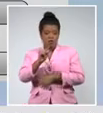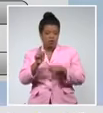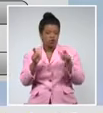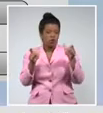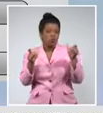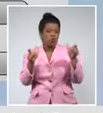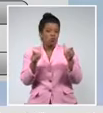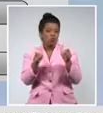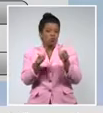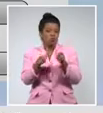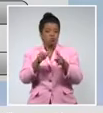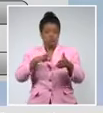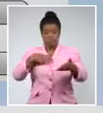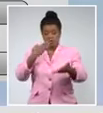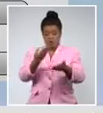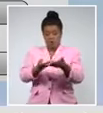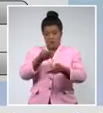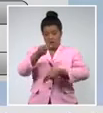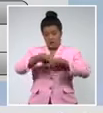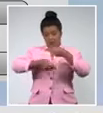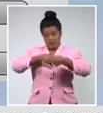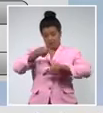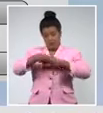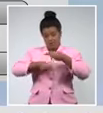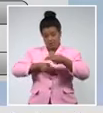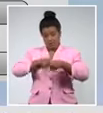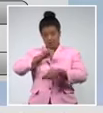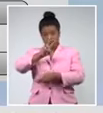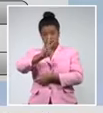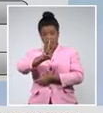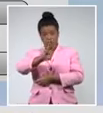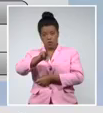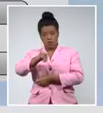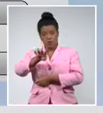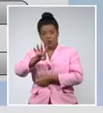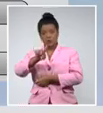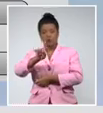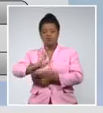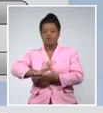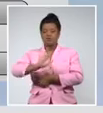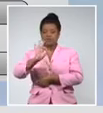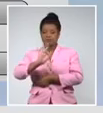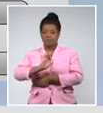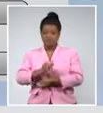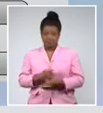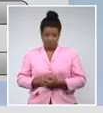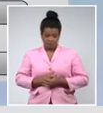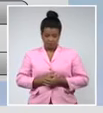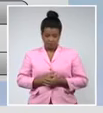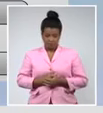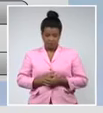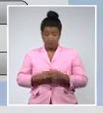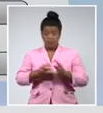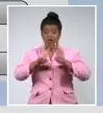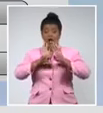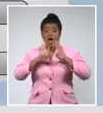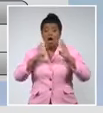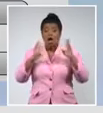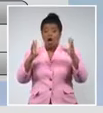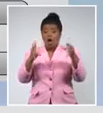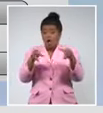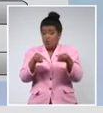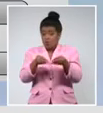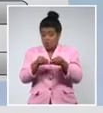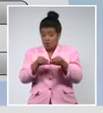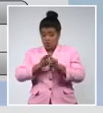las muestras realizadas, un 3,41%. En el acumulado ya se han